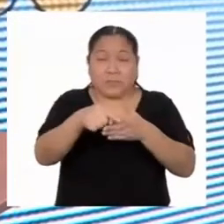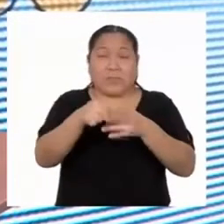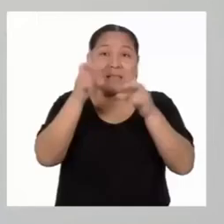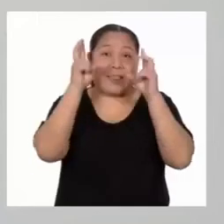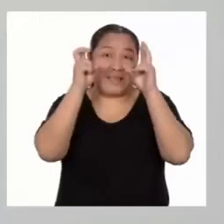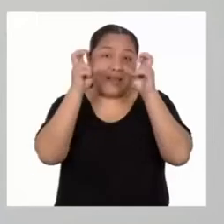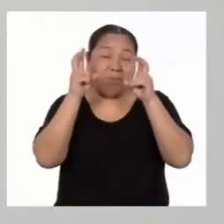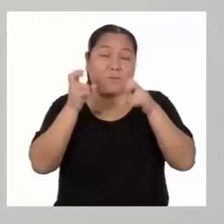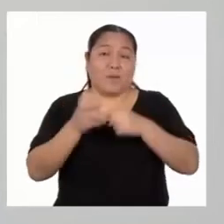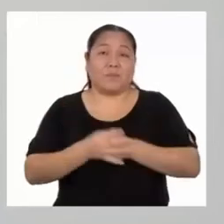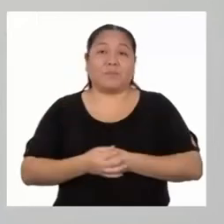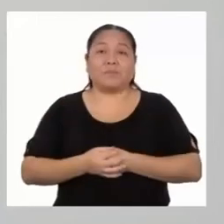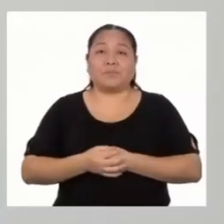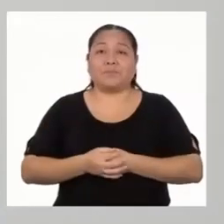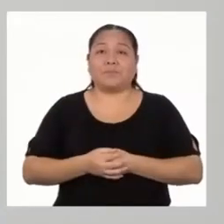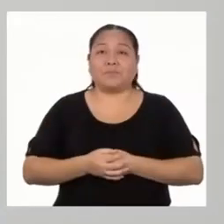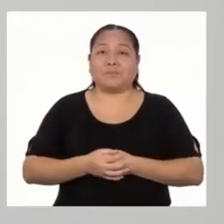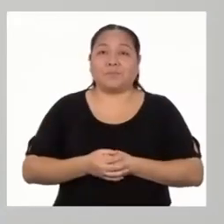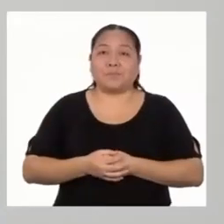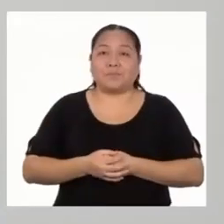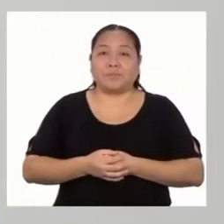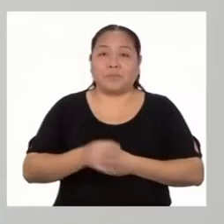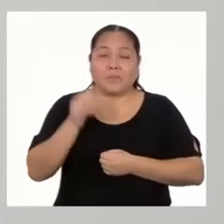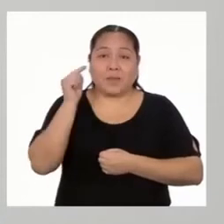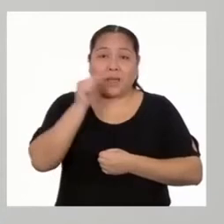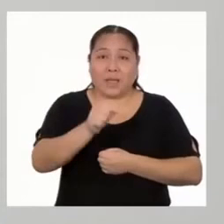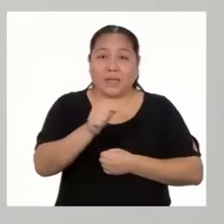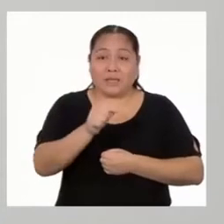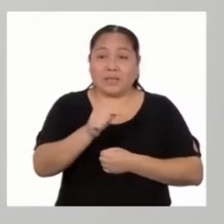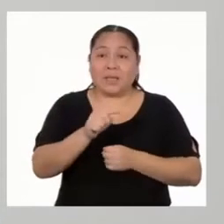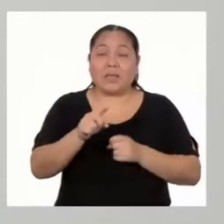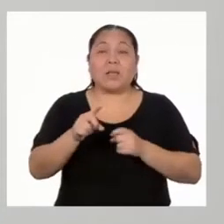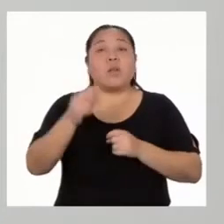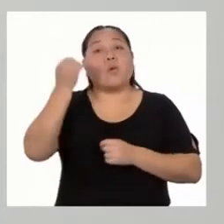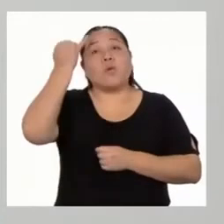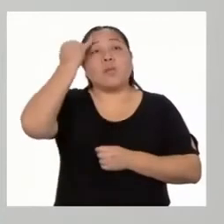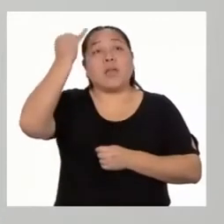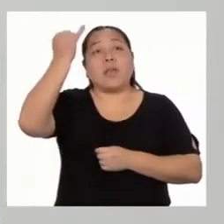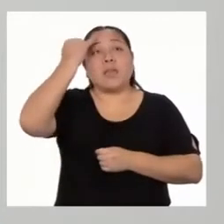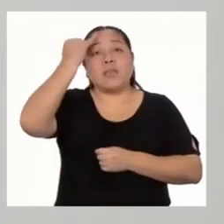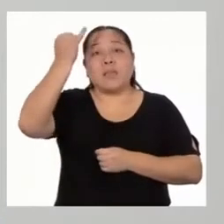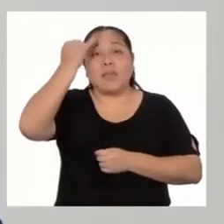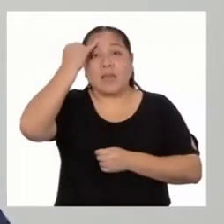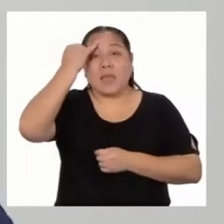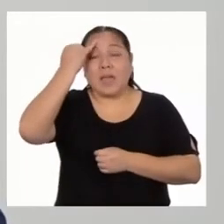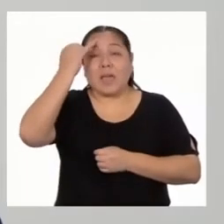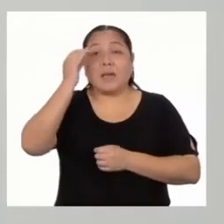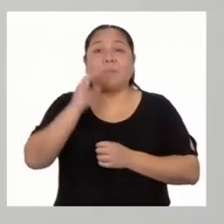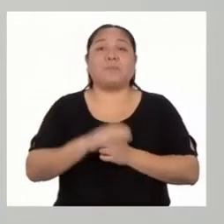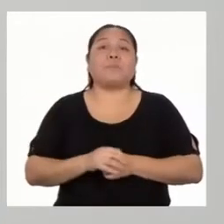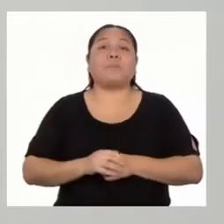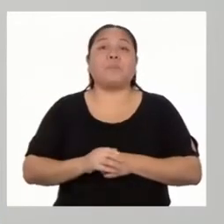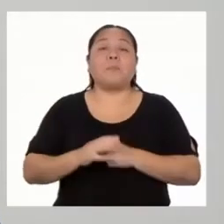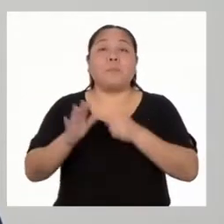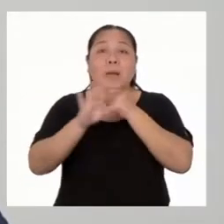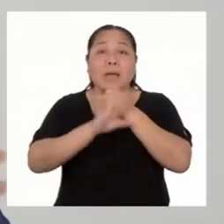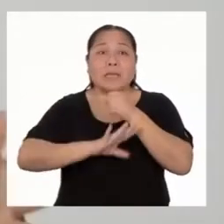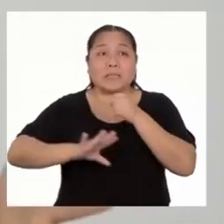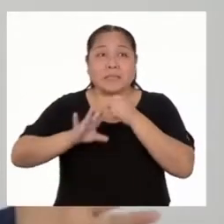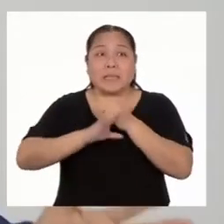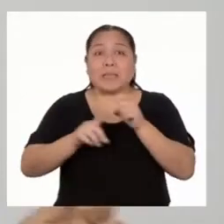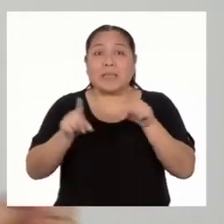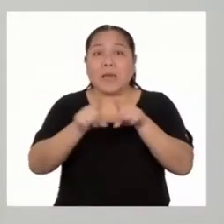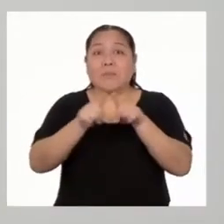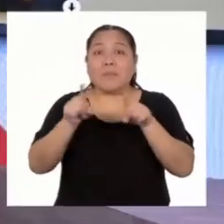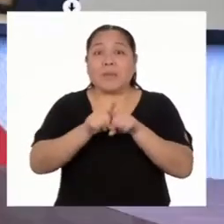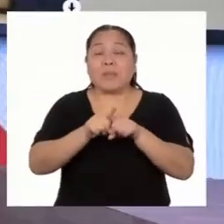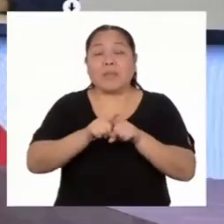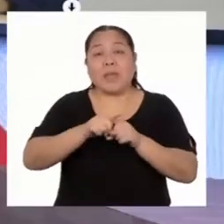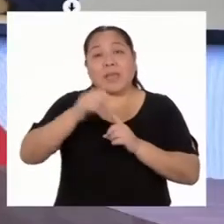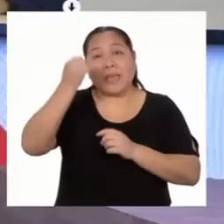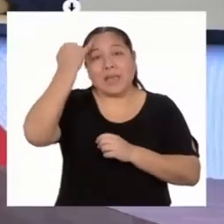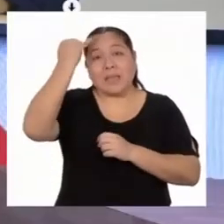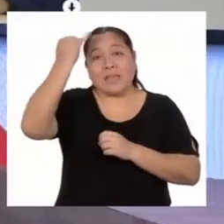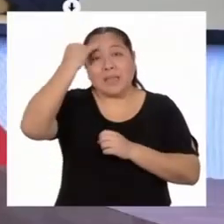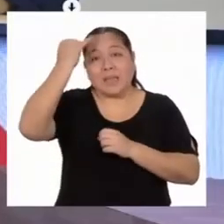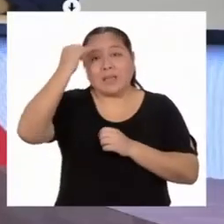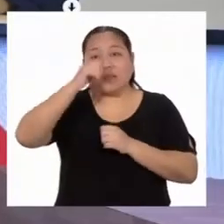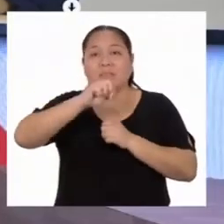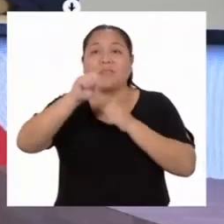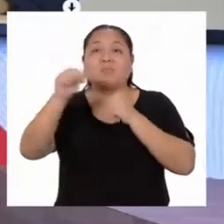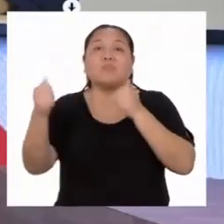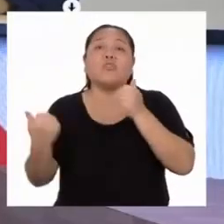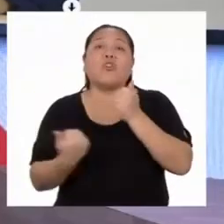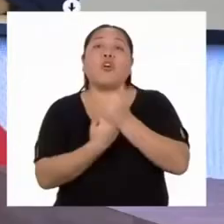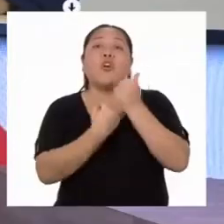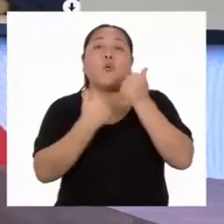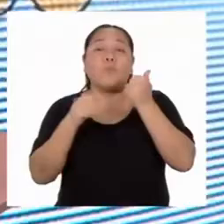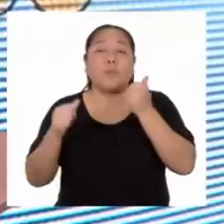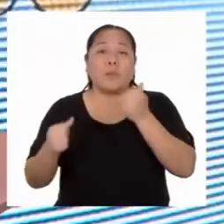mismo tema. Y así como hay una idea principal, también existen ideas secundarias, que son